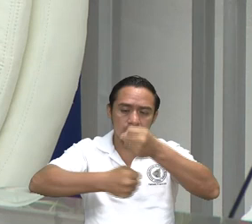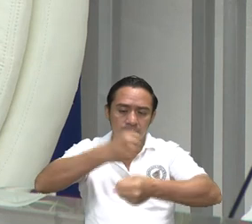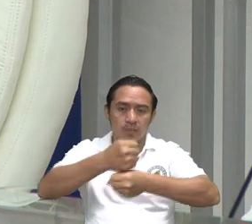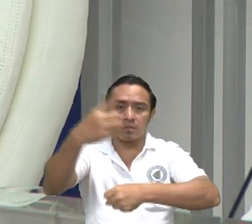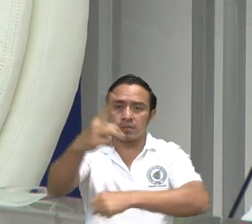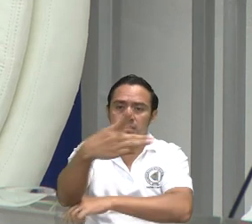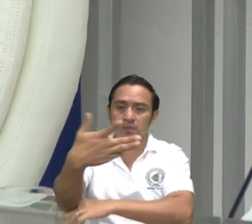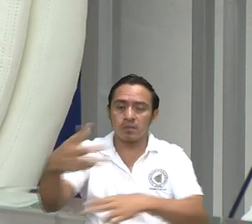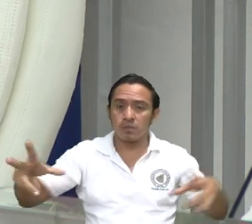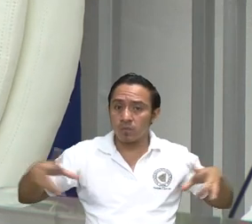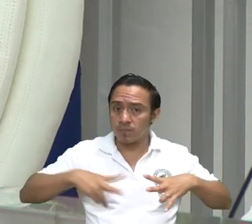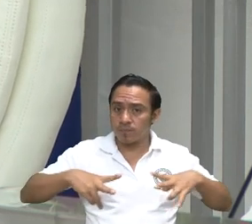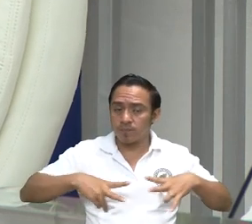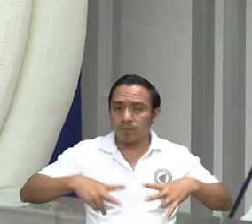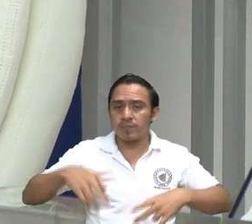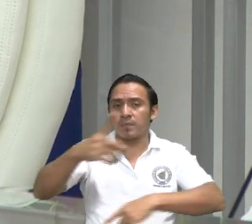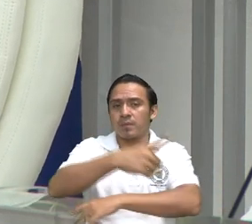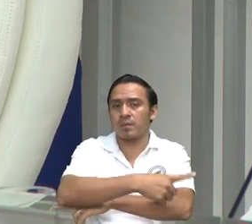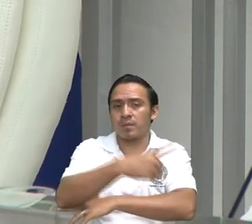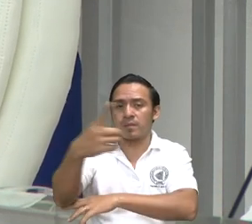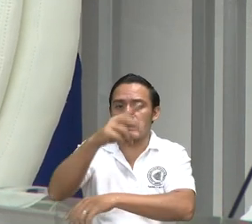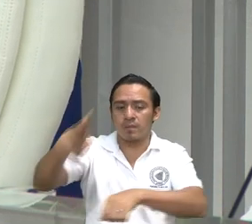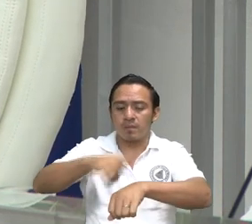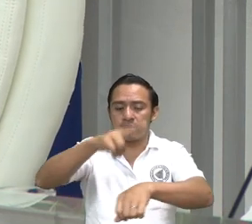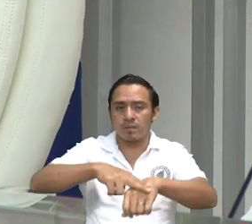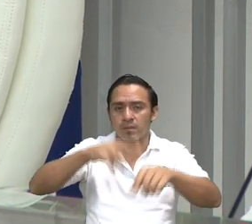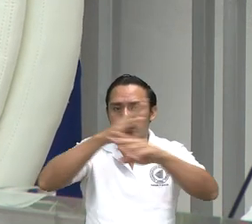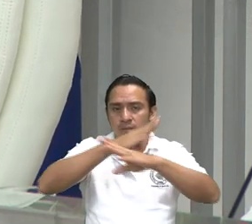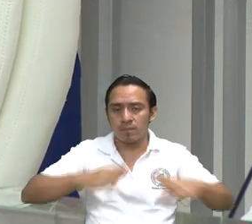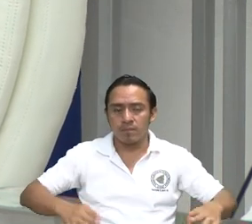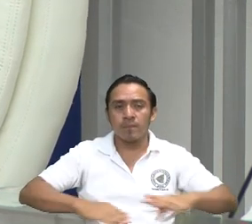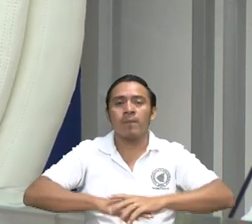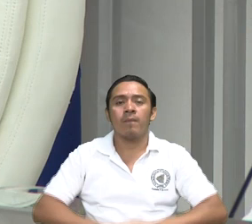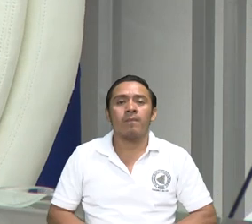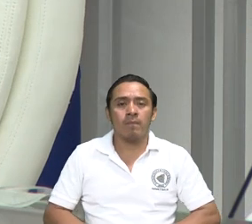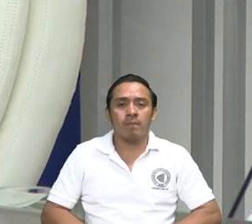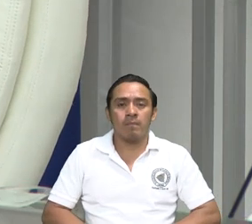el 19 de abril, Día Nacional de la Paz.